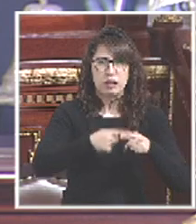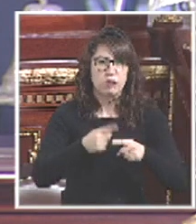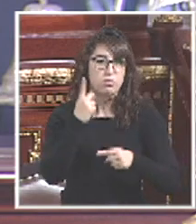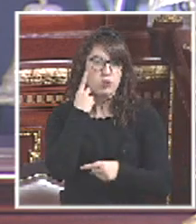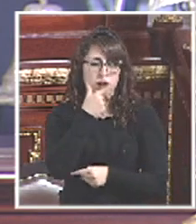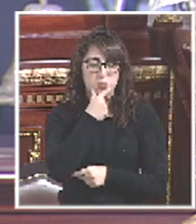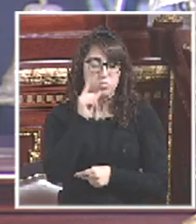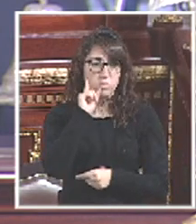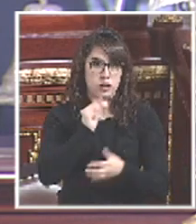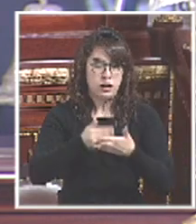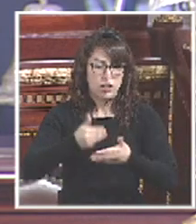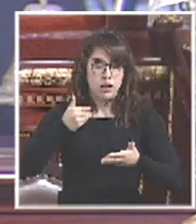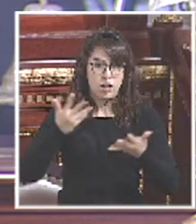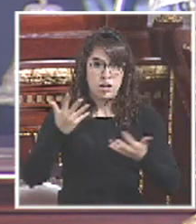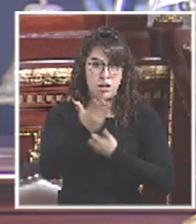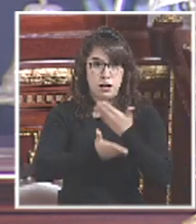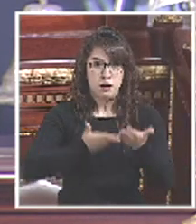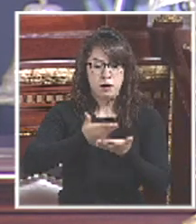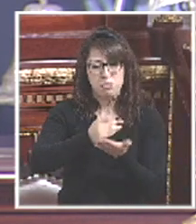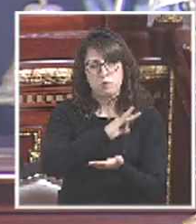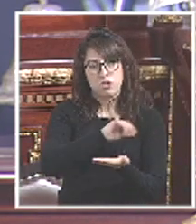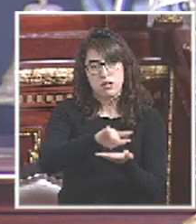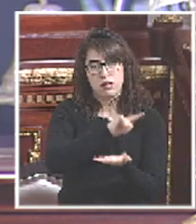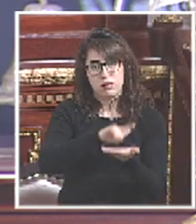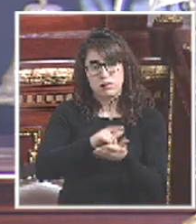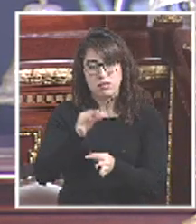los efectos a que haya lugar.